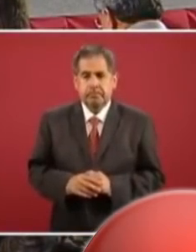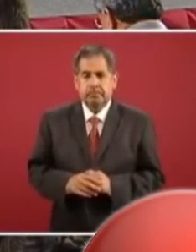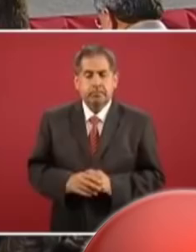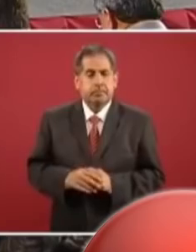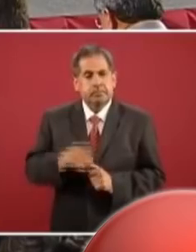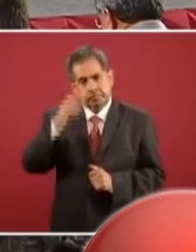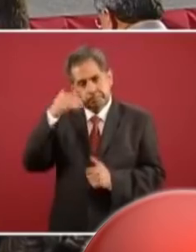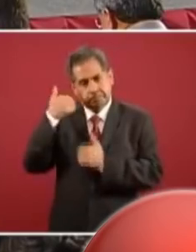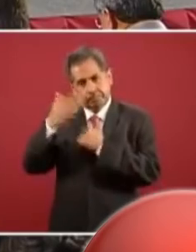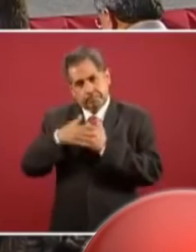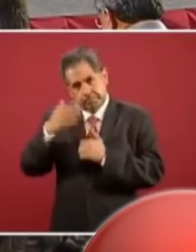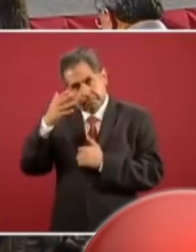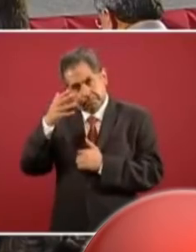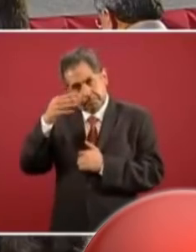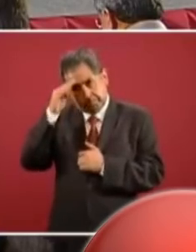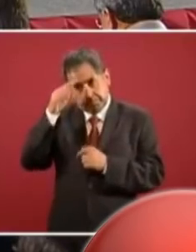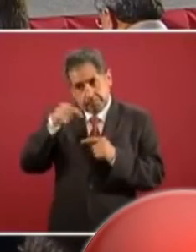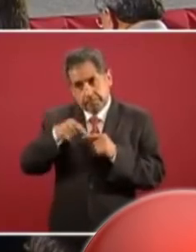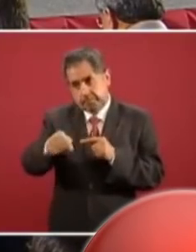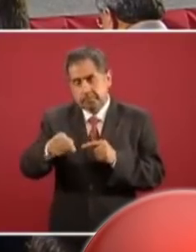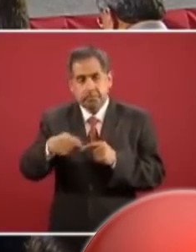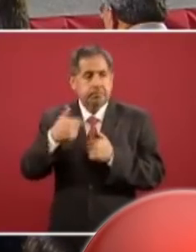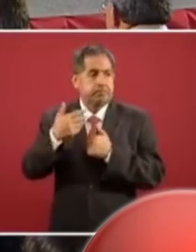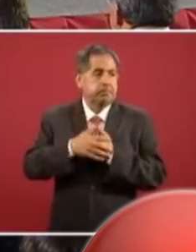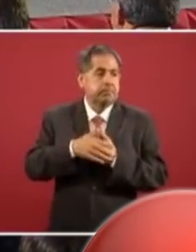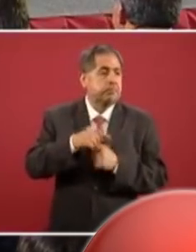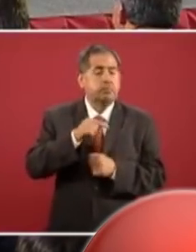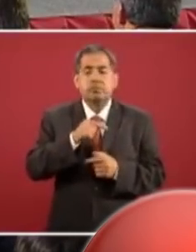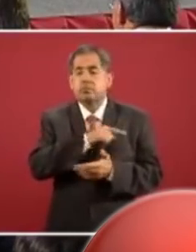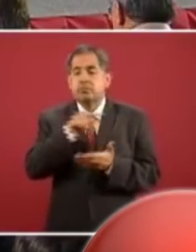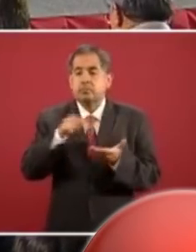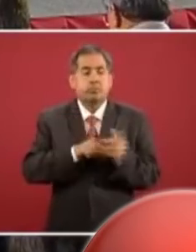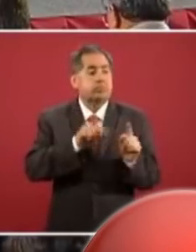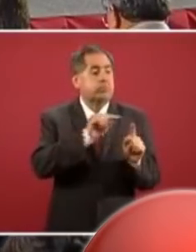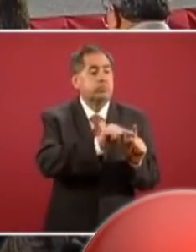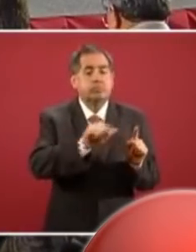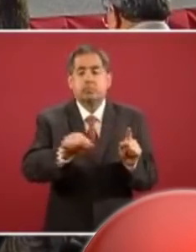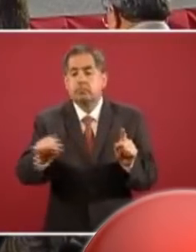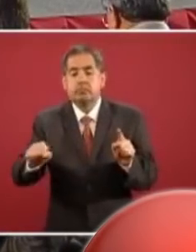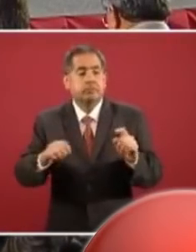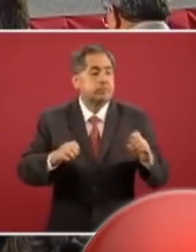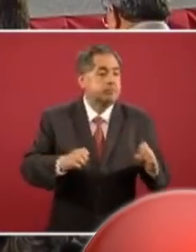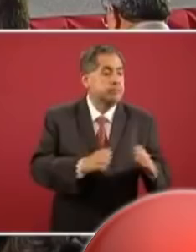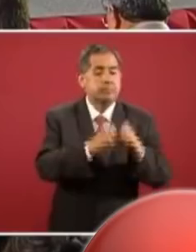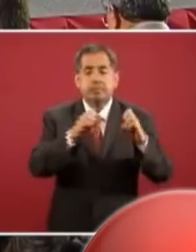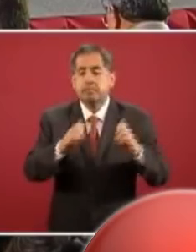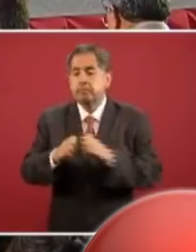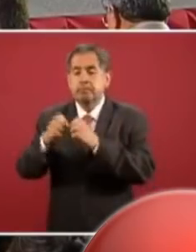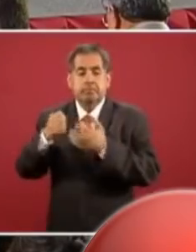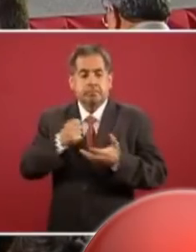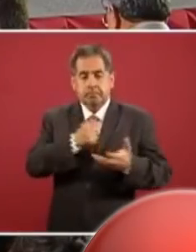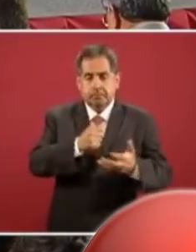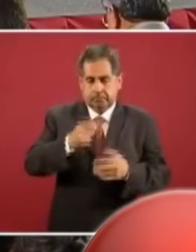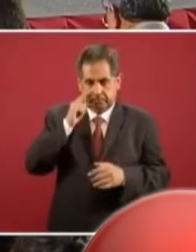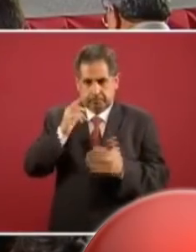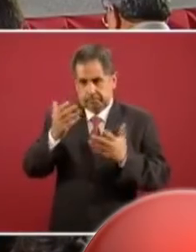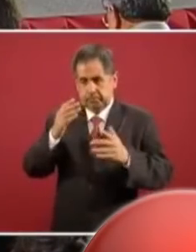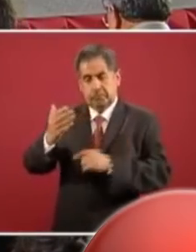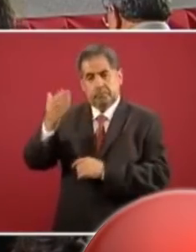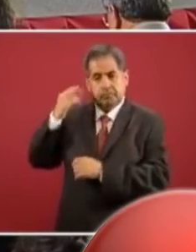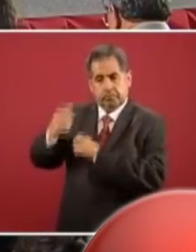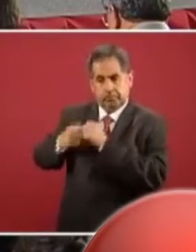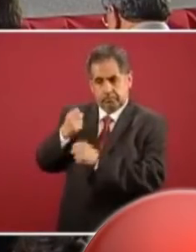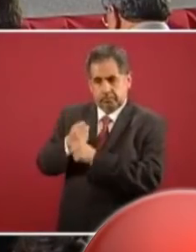se proyecta el número de declaratorias de emergencia y desastre comparadas con los años pasados,